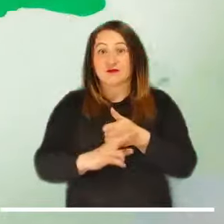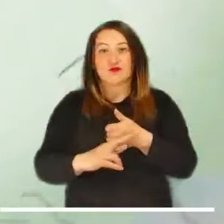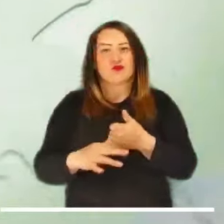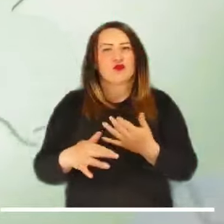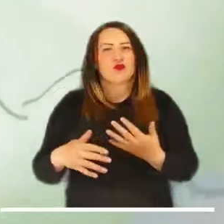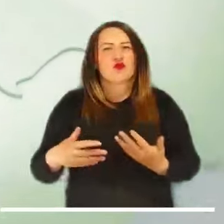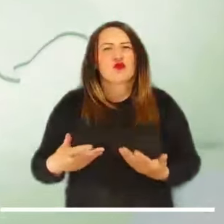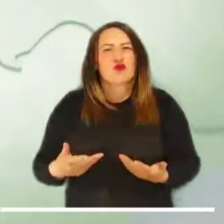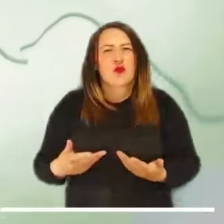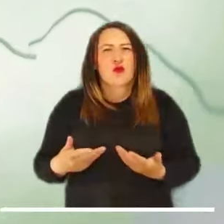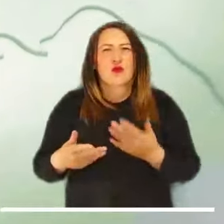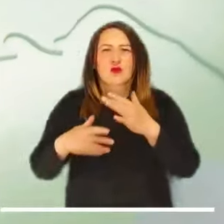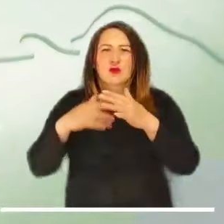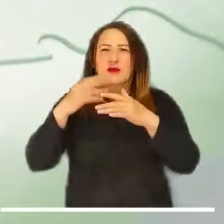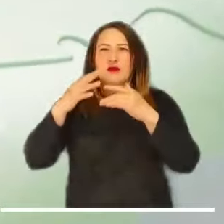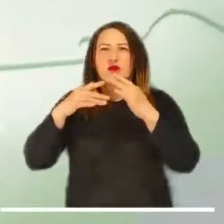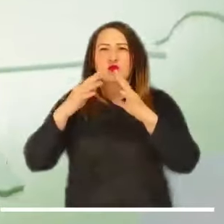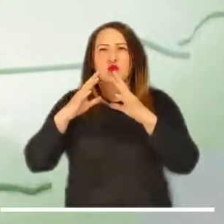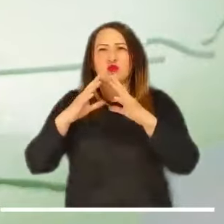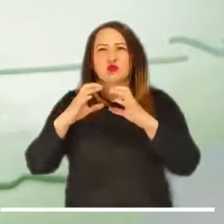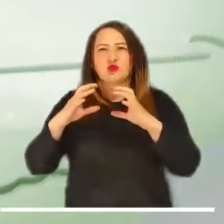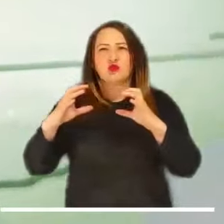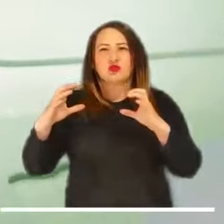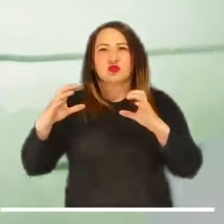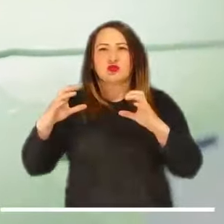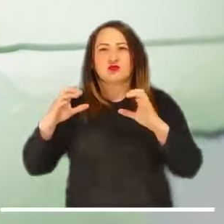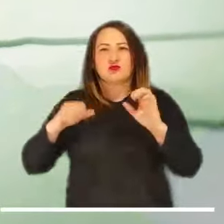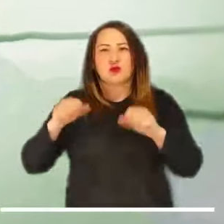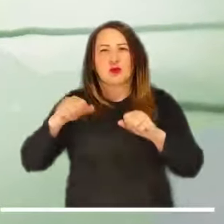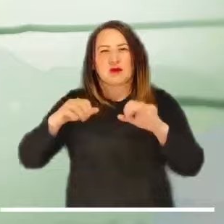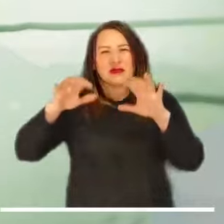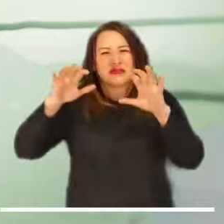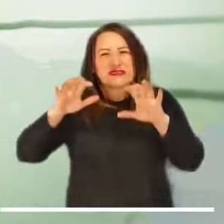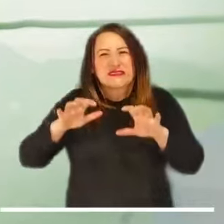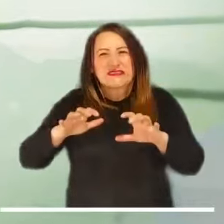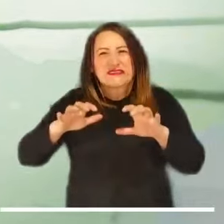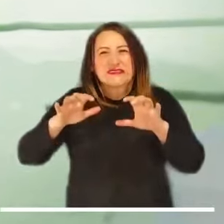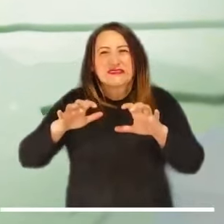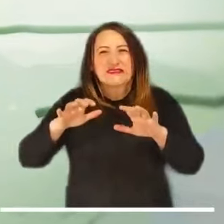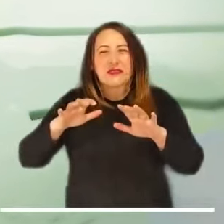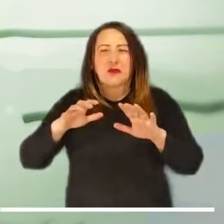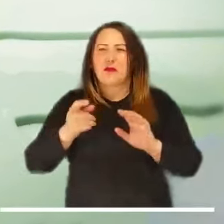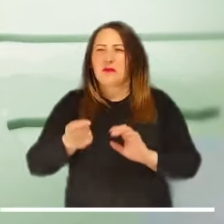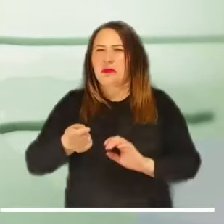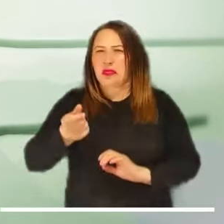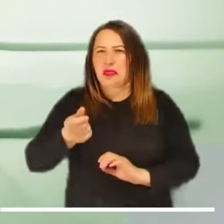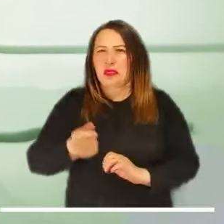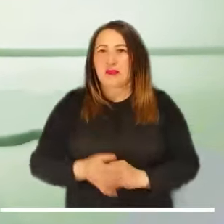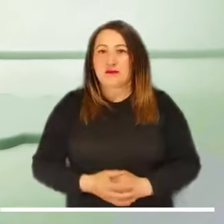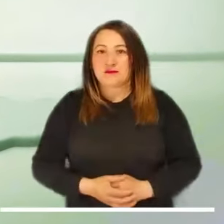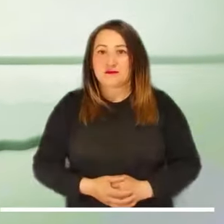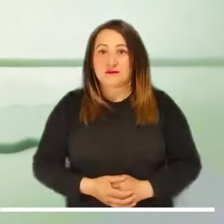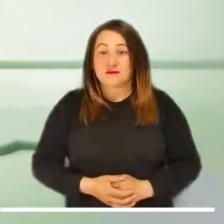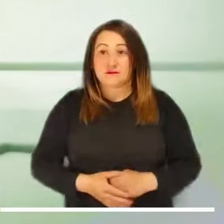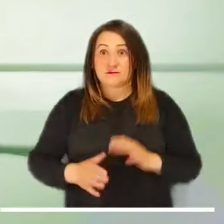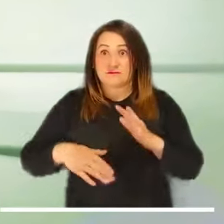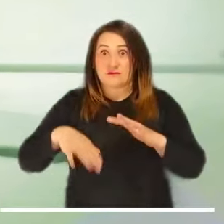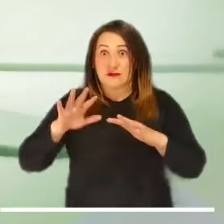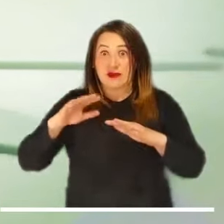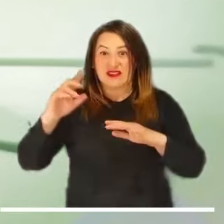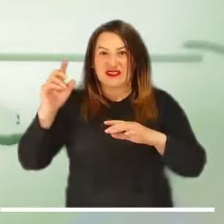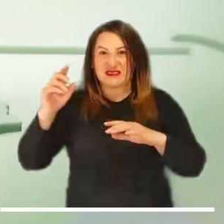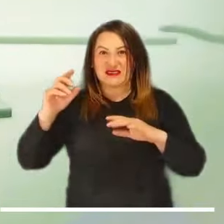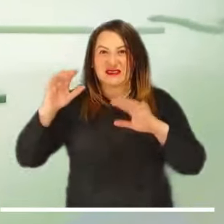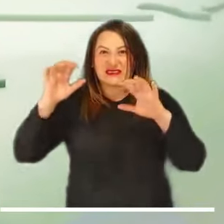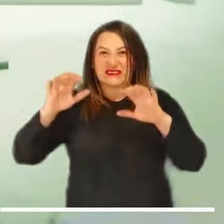La Orinoquía se despierta con un cielo semicubierto y con baja probabilidad de lluvias en el área. La